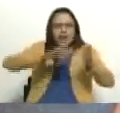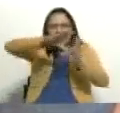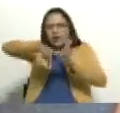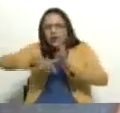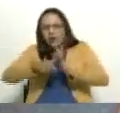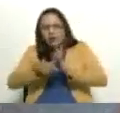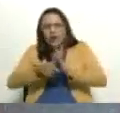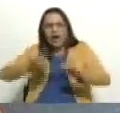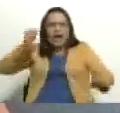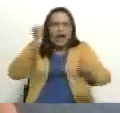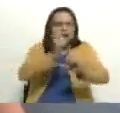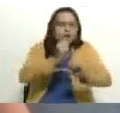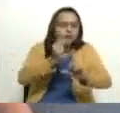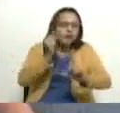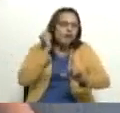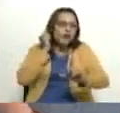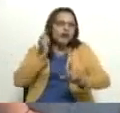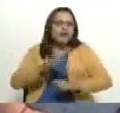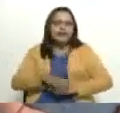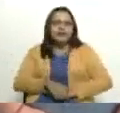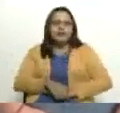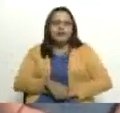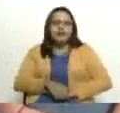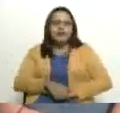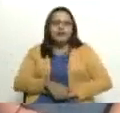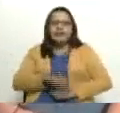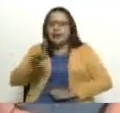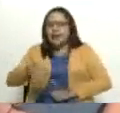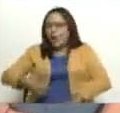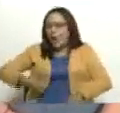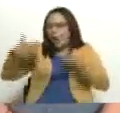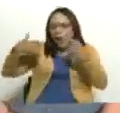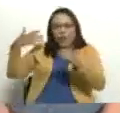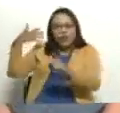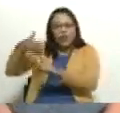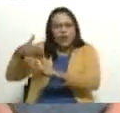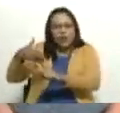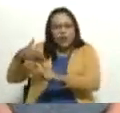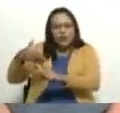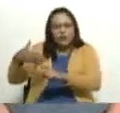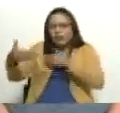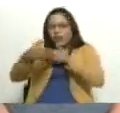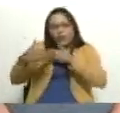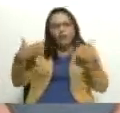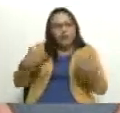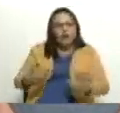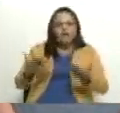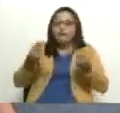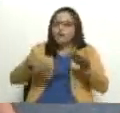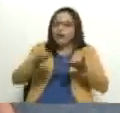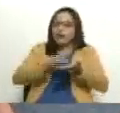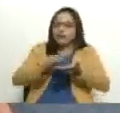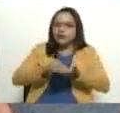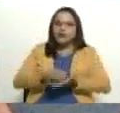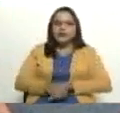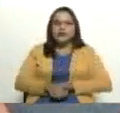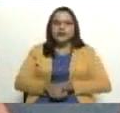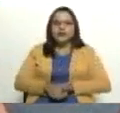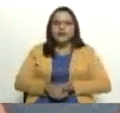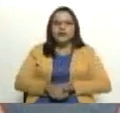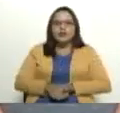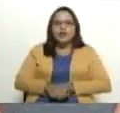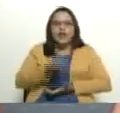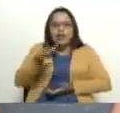al femicidio, a el odio hacia el género humano muchas veces, a